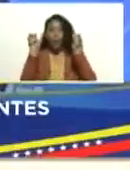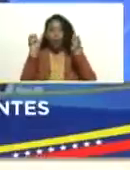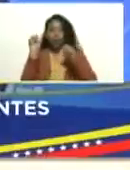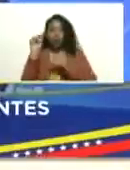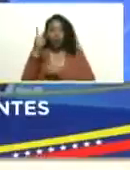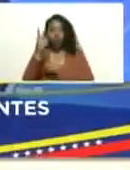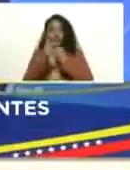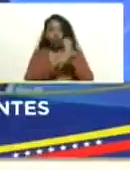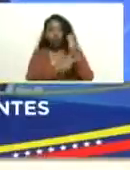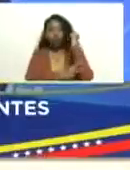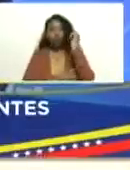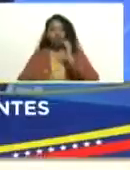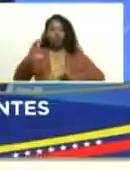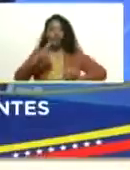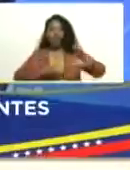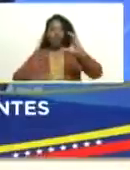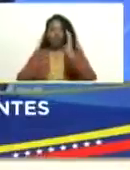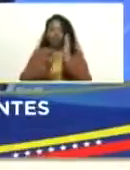científico tecnológico, presidente,